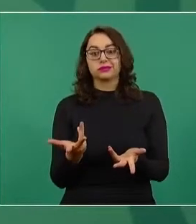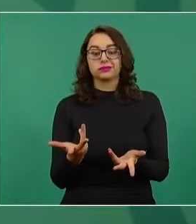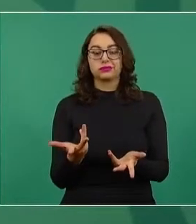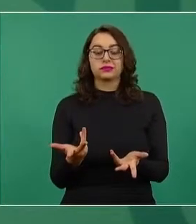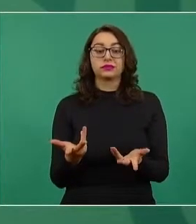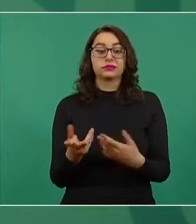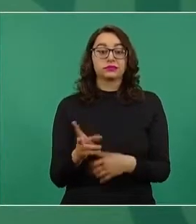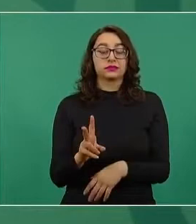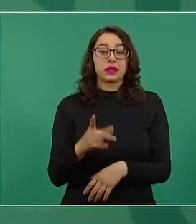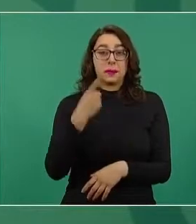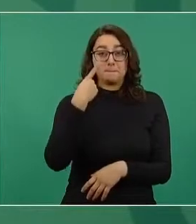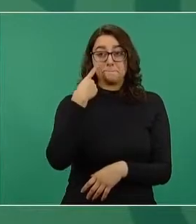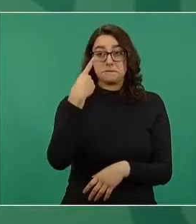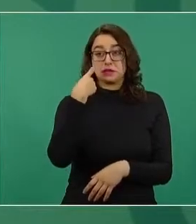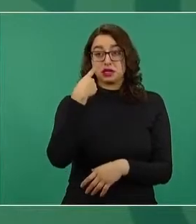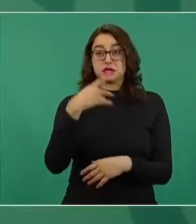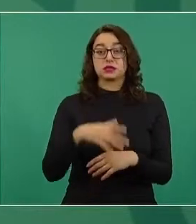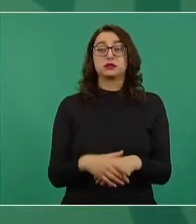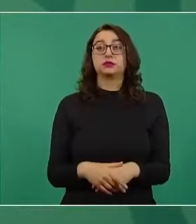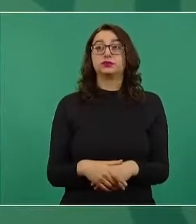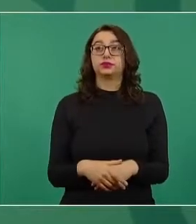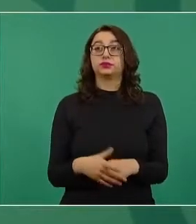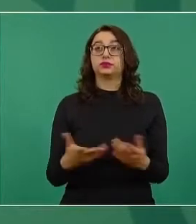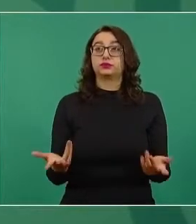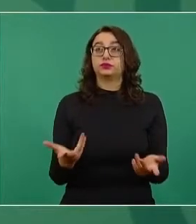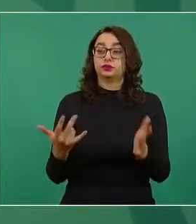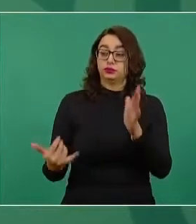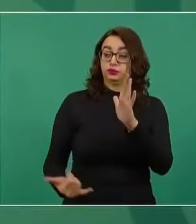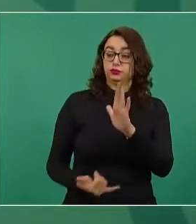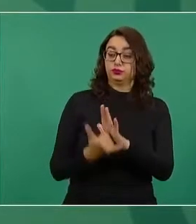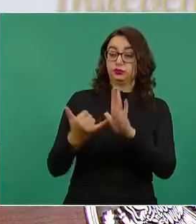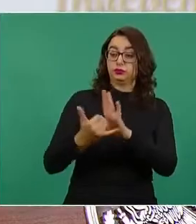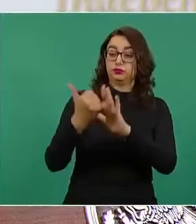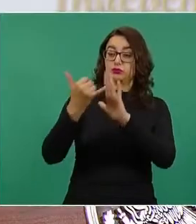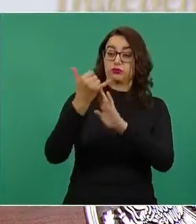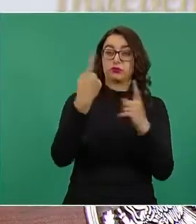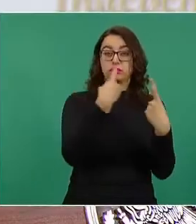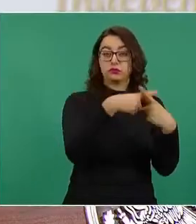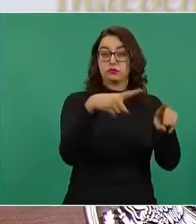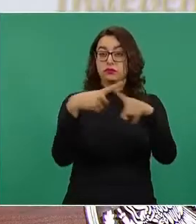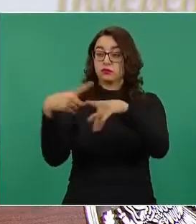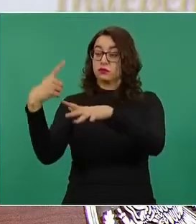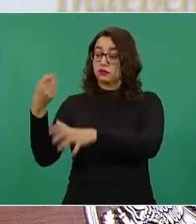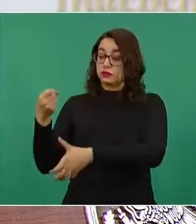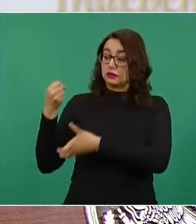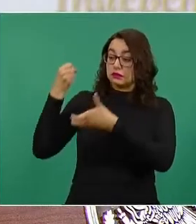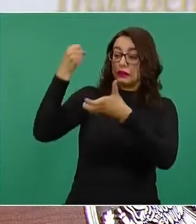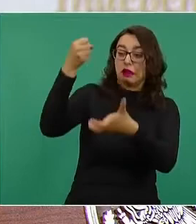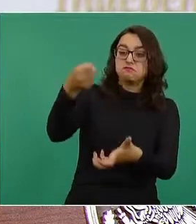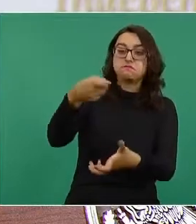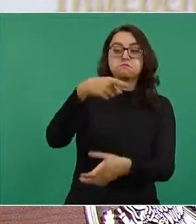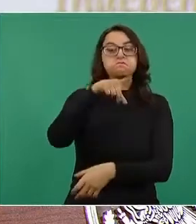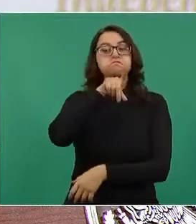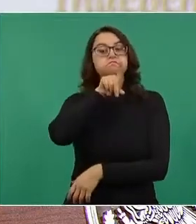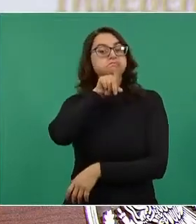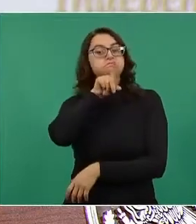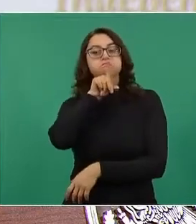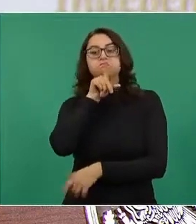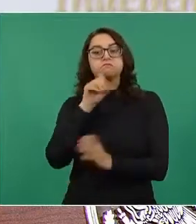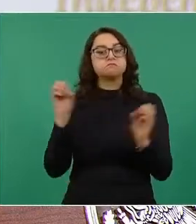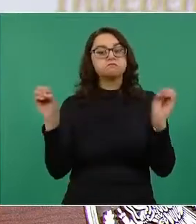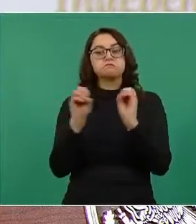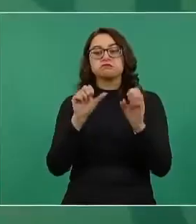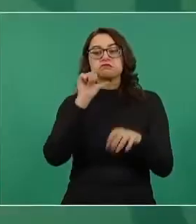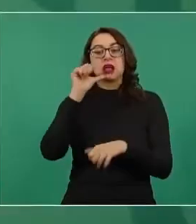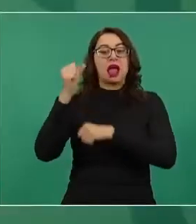con presupuesto para hacer obras desde hacía mucho tiempo. El gobierno se dedicaba nada